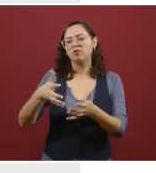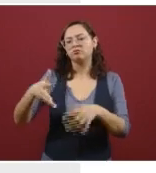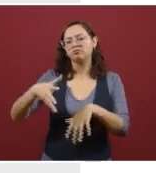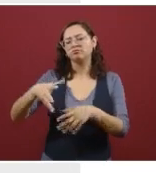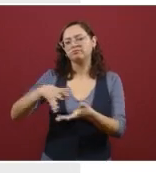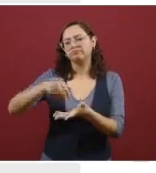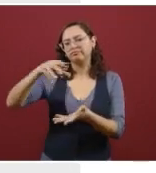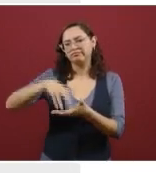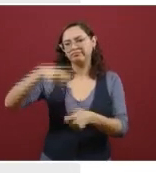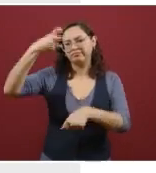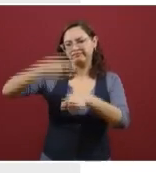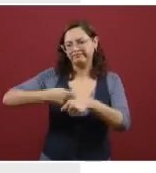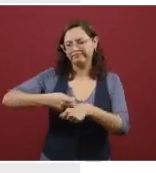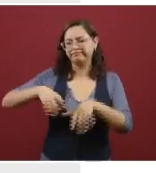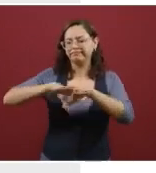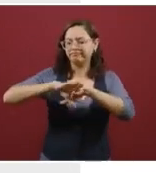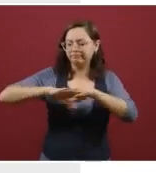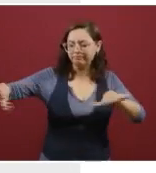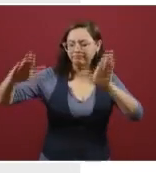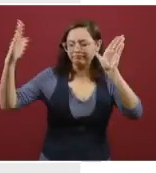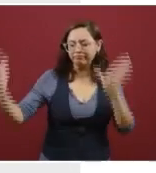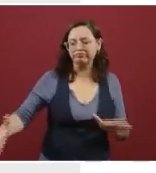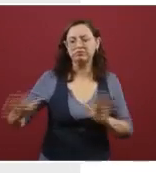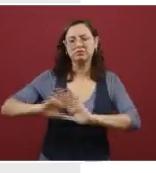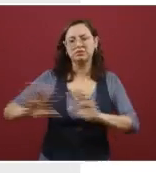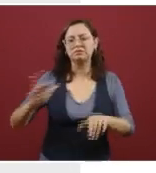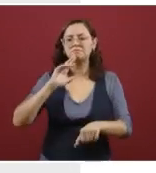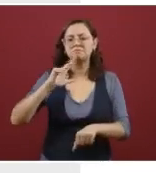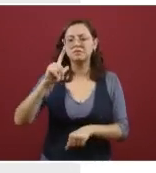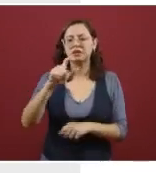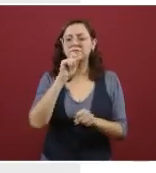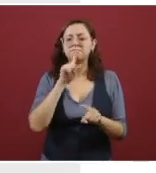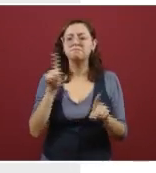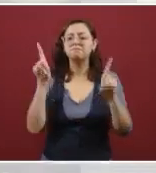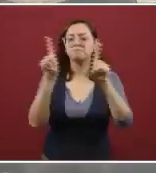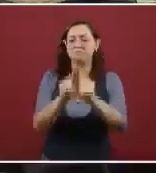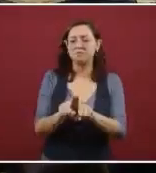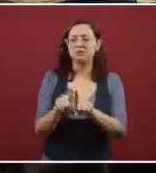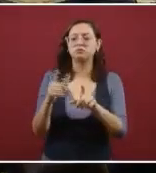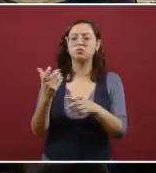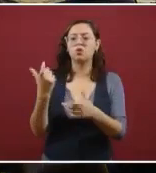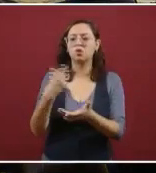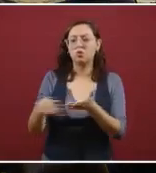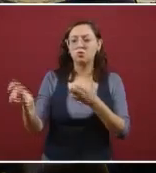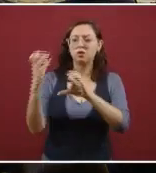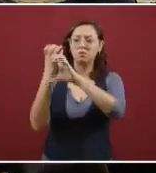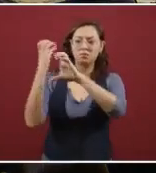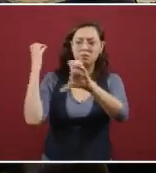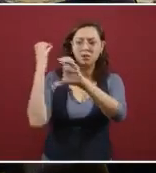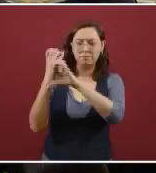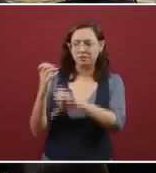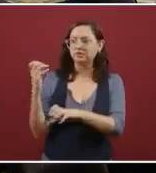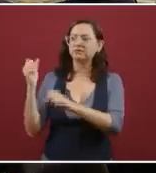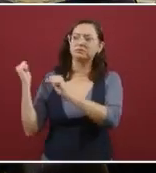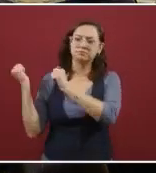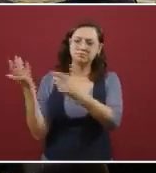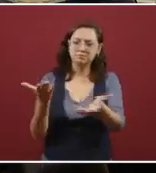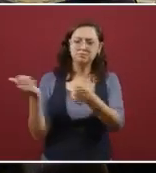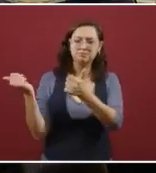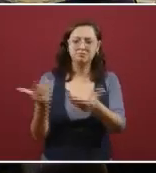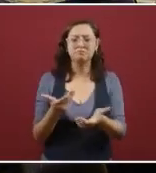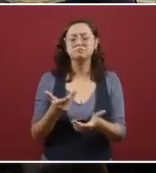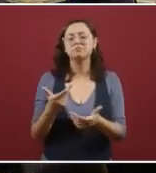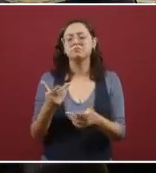y el incremento de inventario en aeropuertos y la incorporación de las pipas adquiridas por el gobierno federal. La que sigue, por